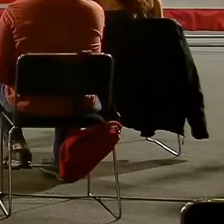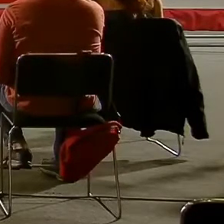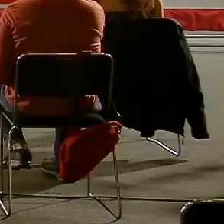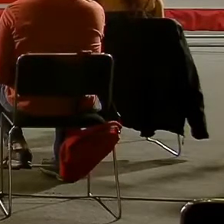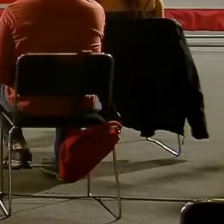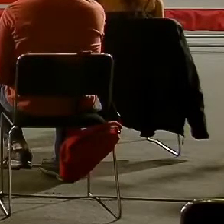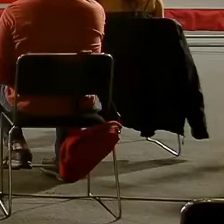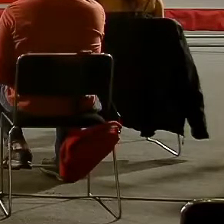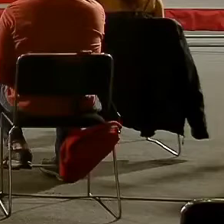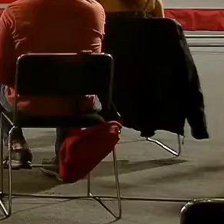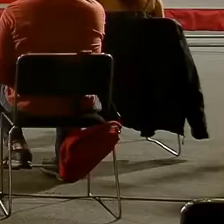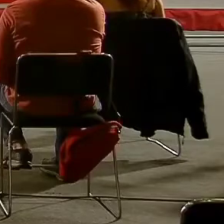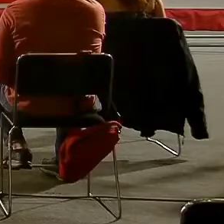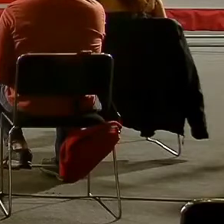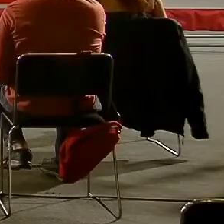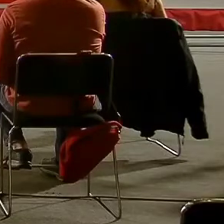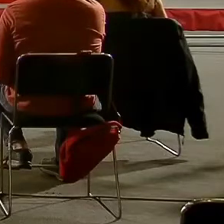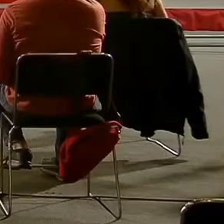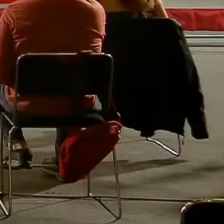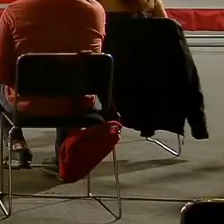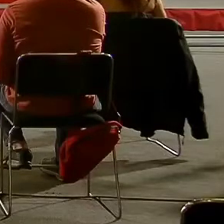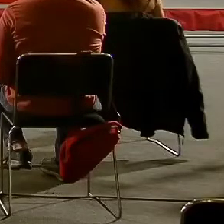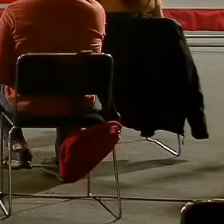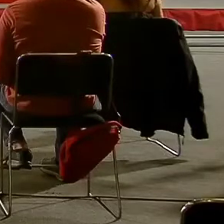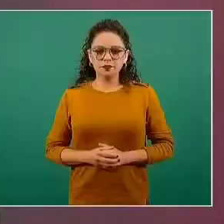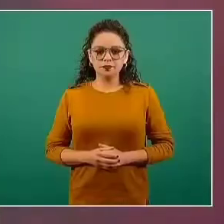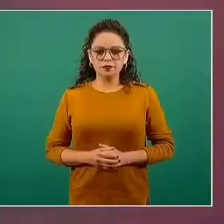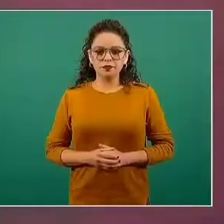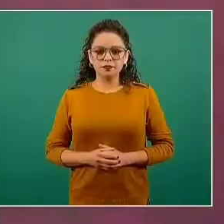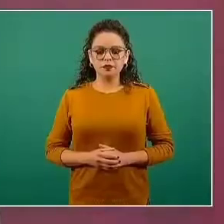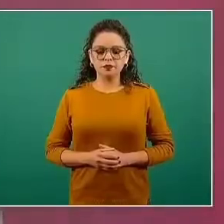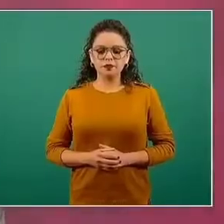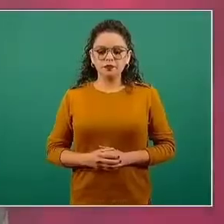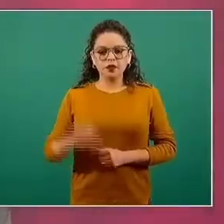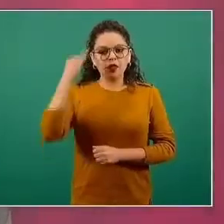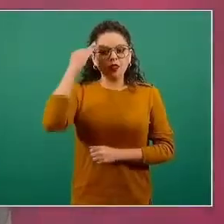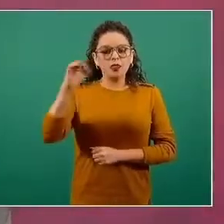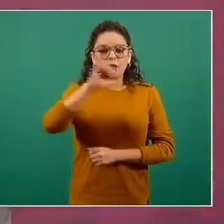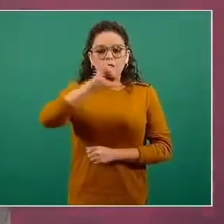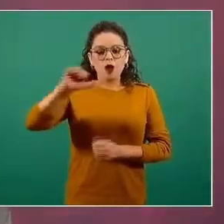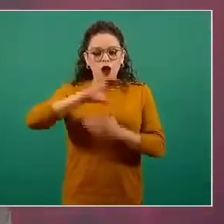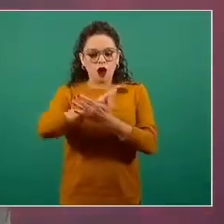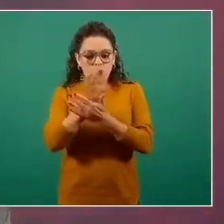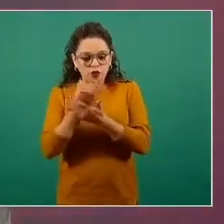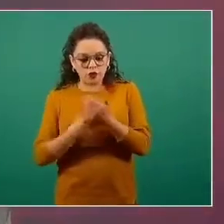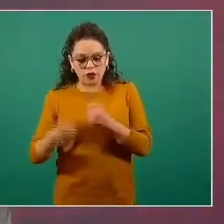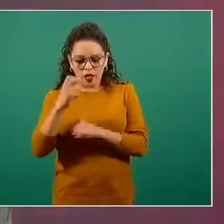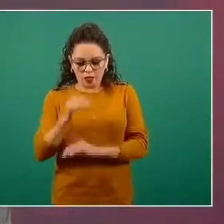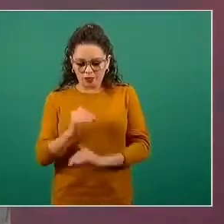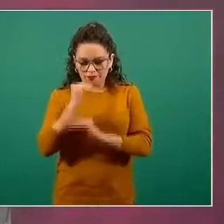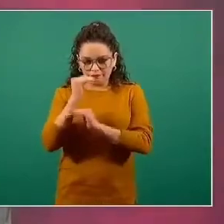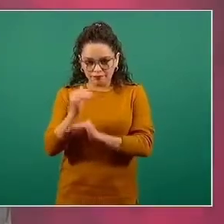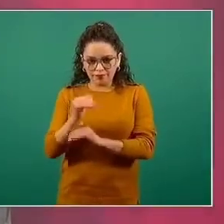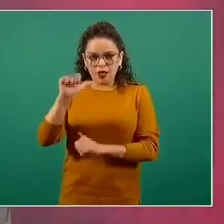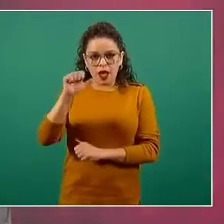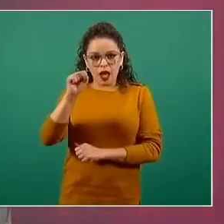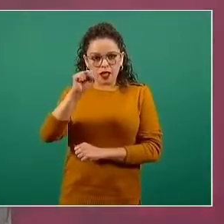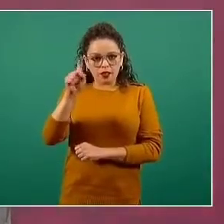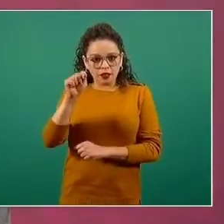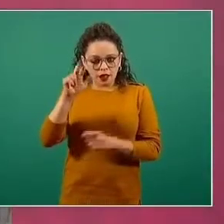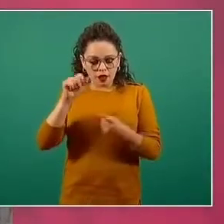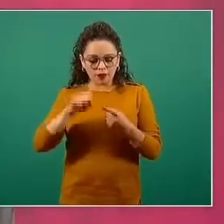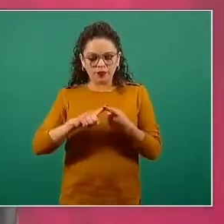está sujeto a que se logren esos hitos. Ya le dije Astra, Pfizer, CanSino